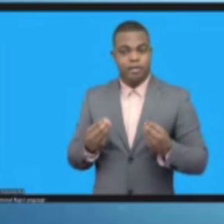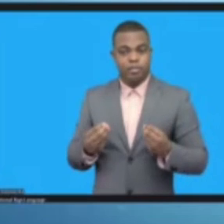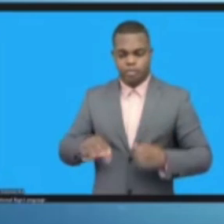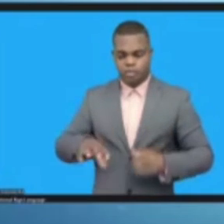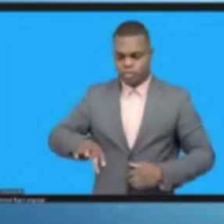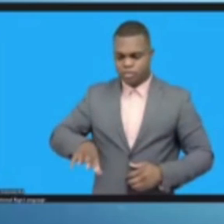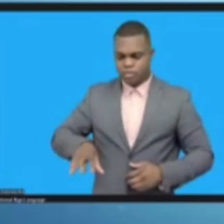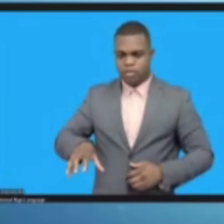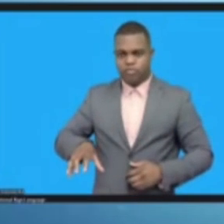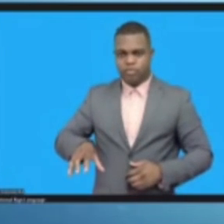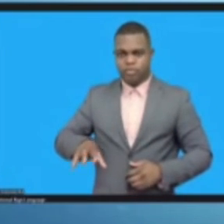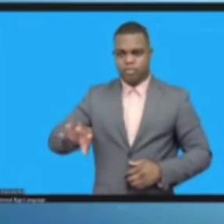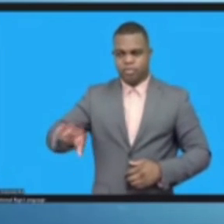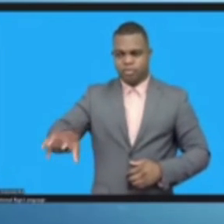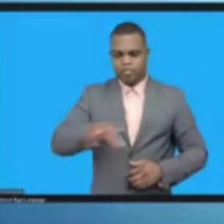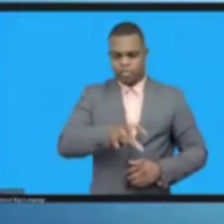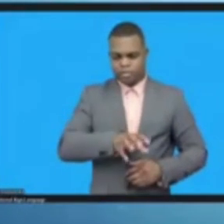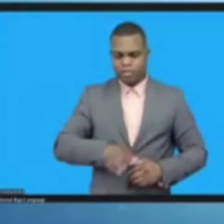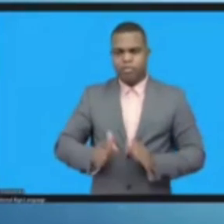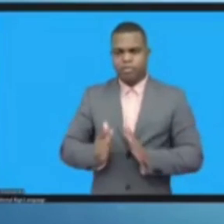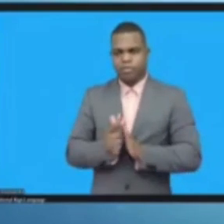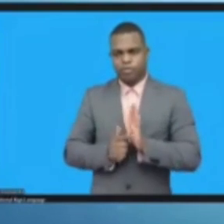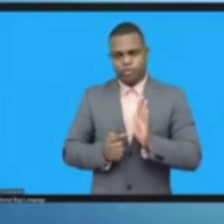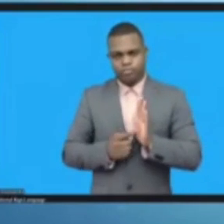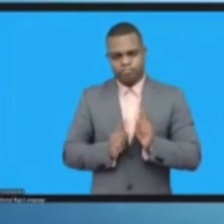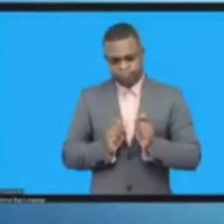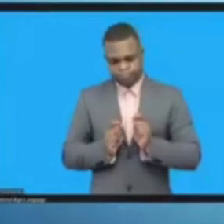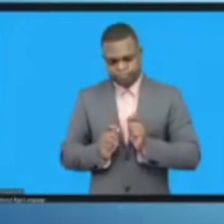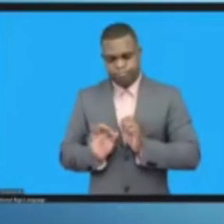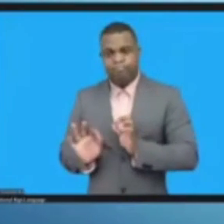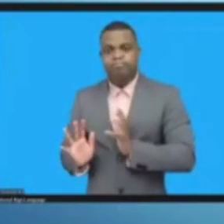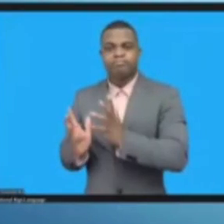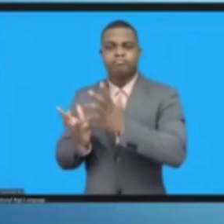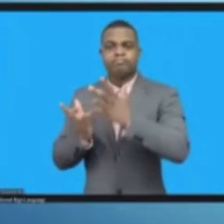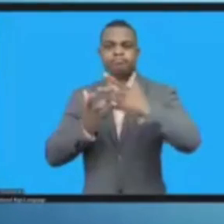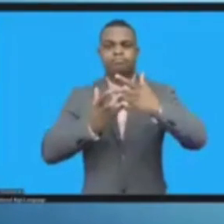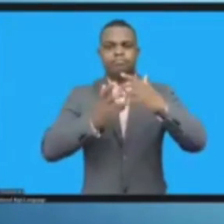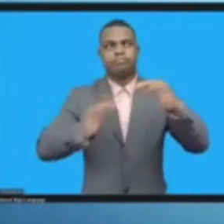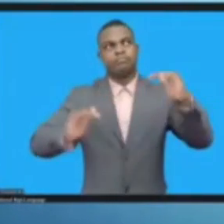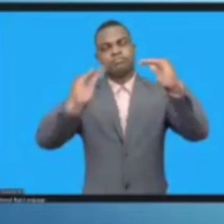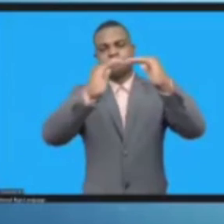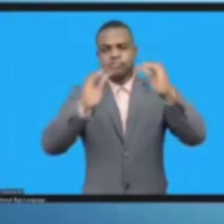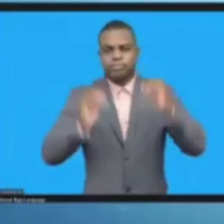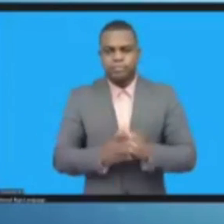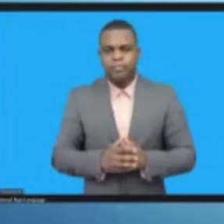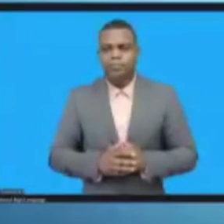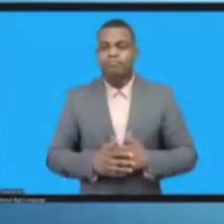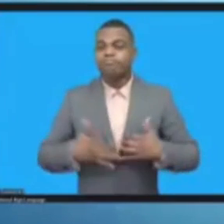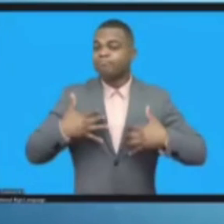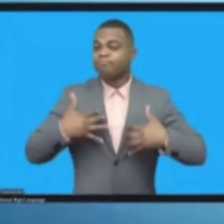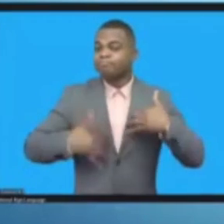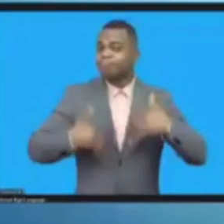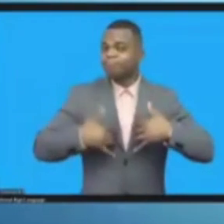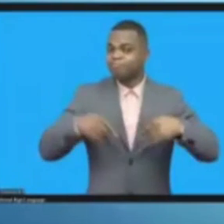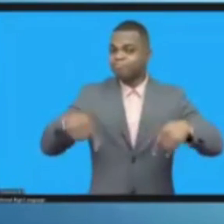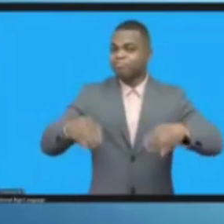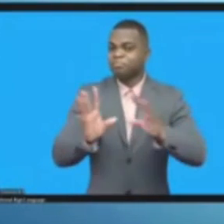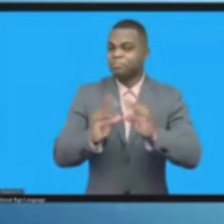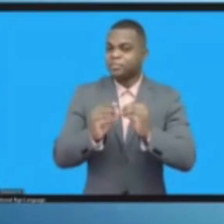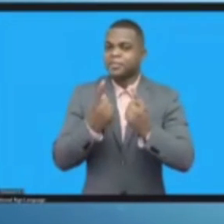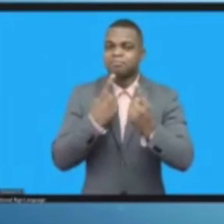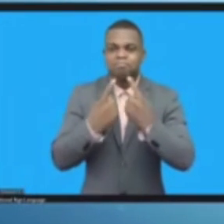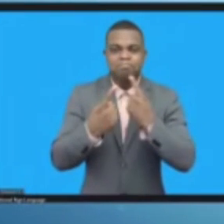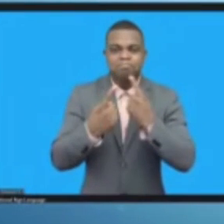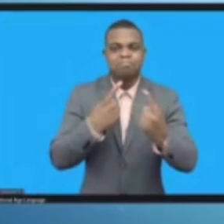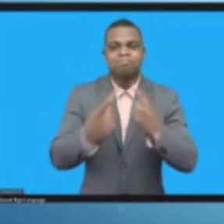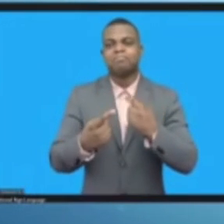o informar sobre la nueva normativa queridos colegas espero ser parte del intercambio más importante los